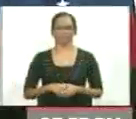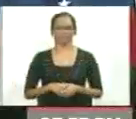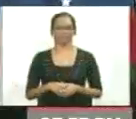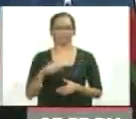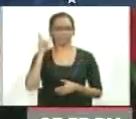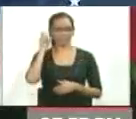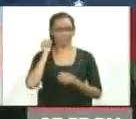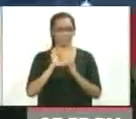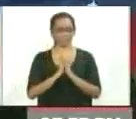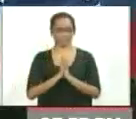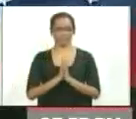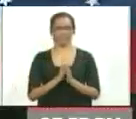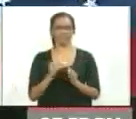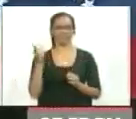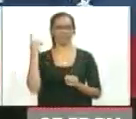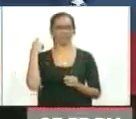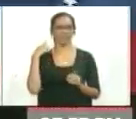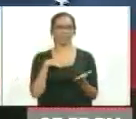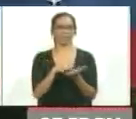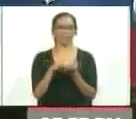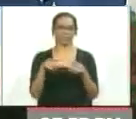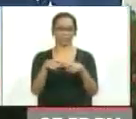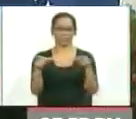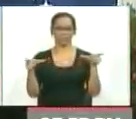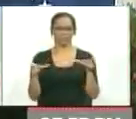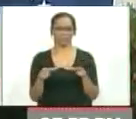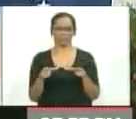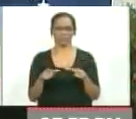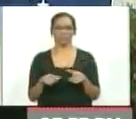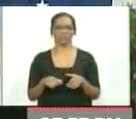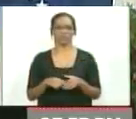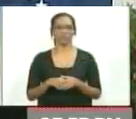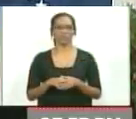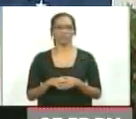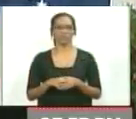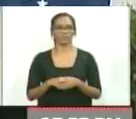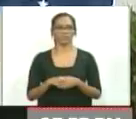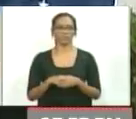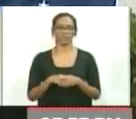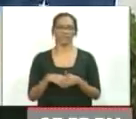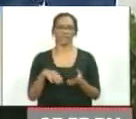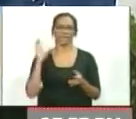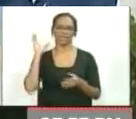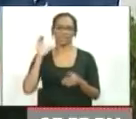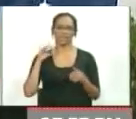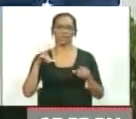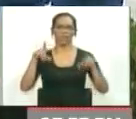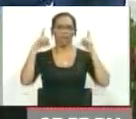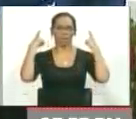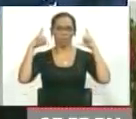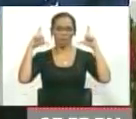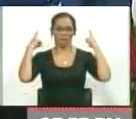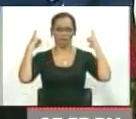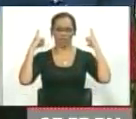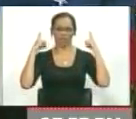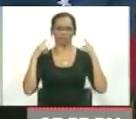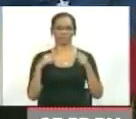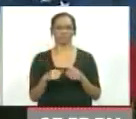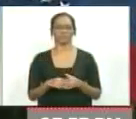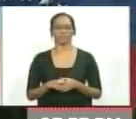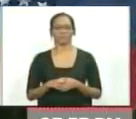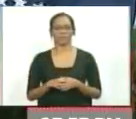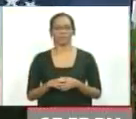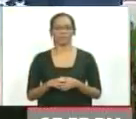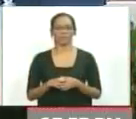Escuchen, por favor. Ayer ocurrió un hecho allá en el estado La Guaira. En el estado La